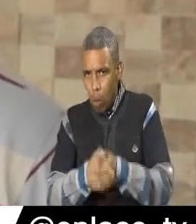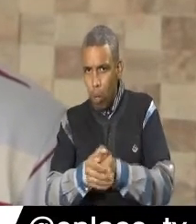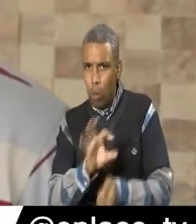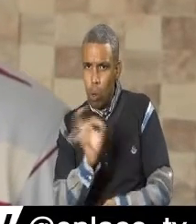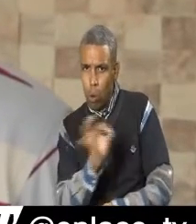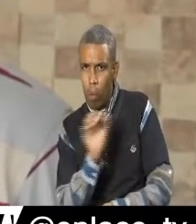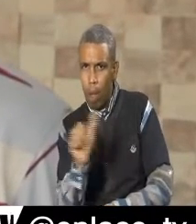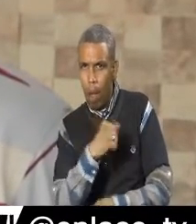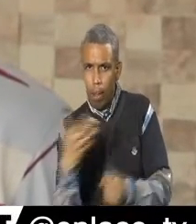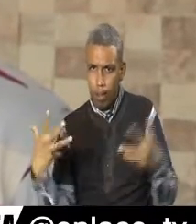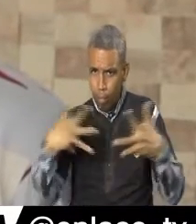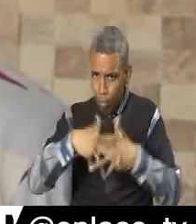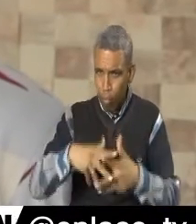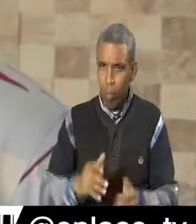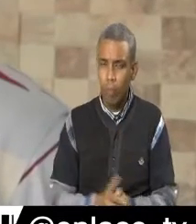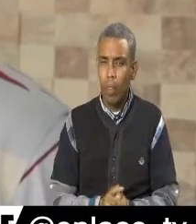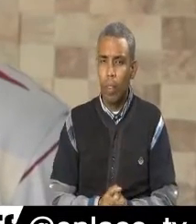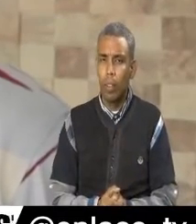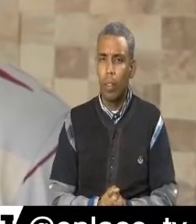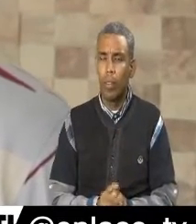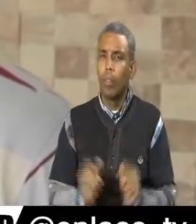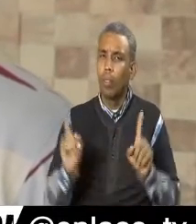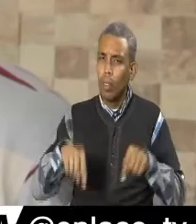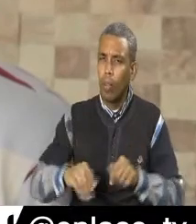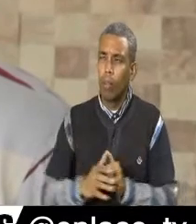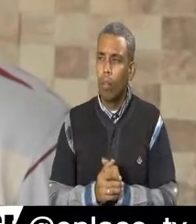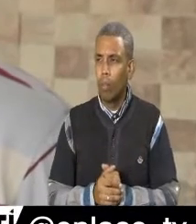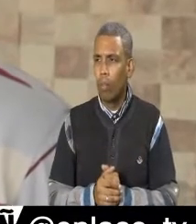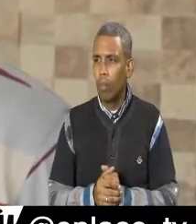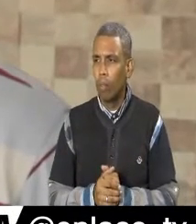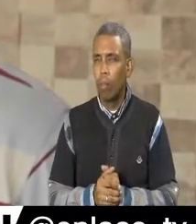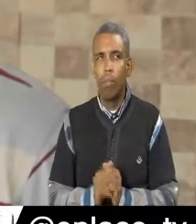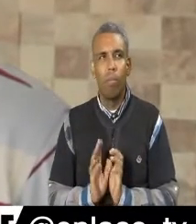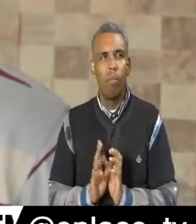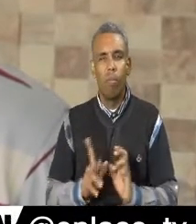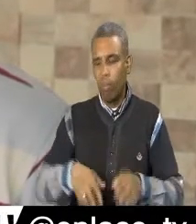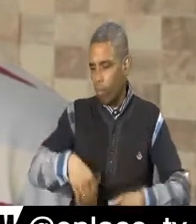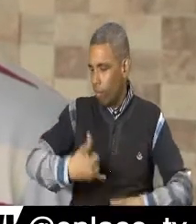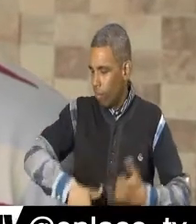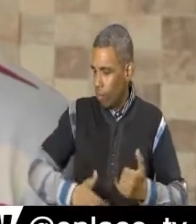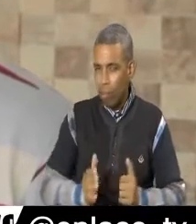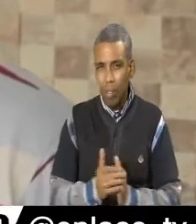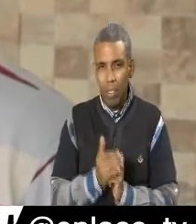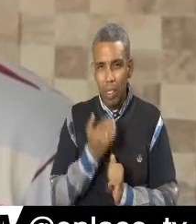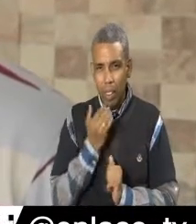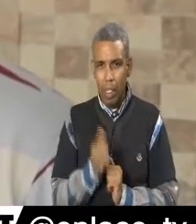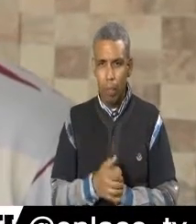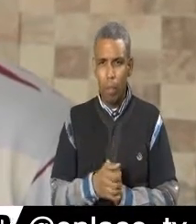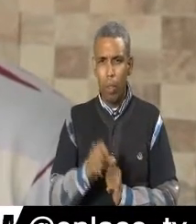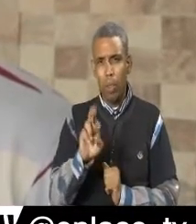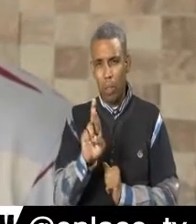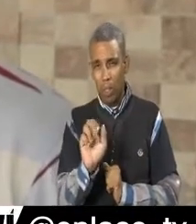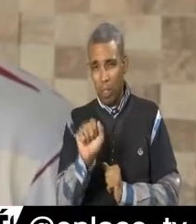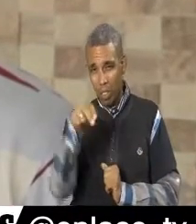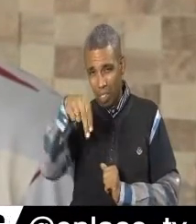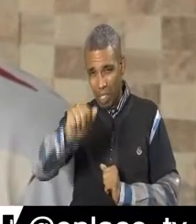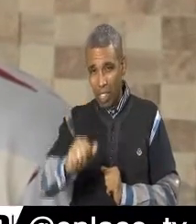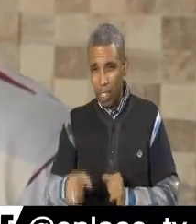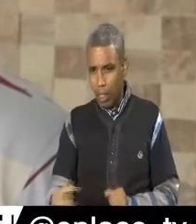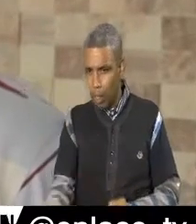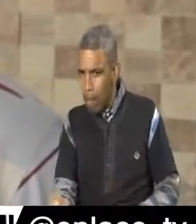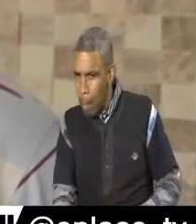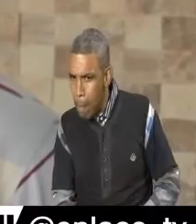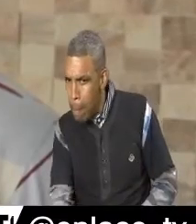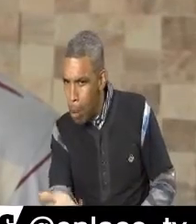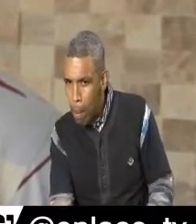minifútbol. Tenemos igualmente los juegos autóctonos como rana mixta, mini tejo masculino, mini